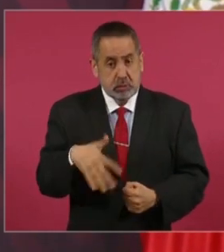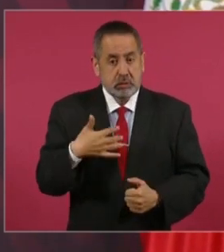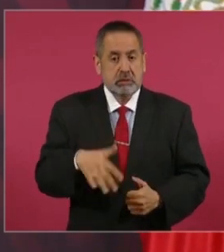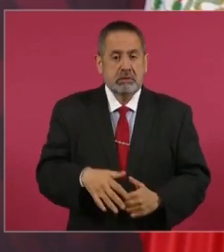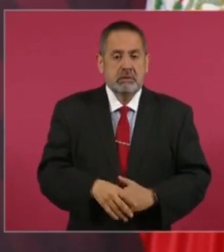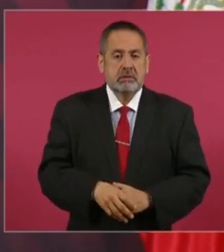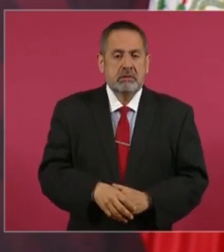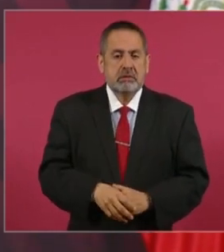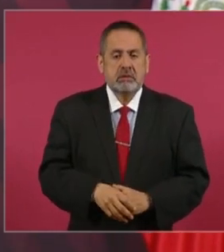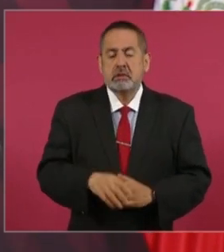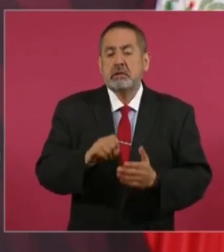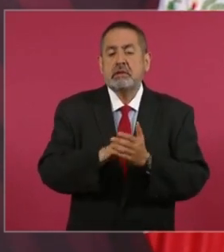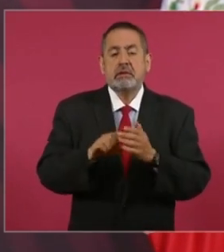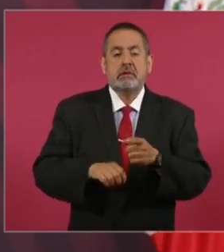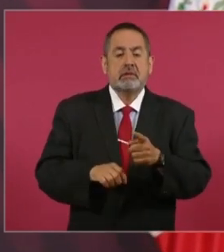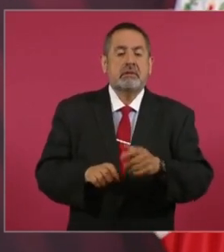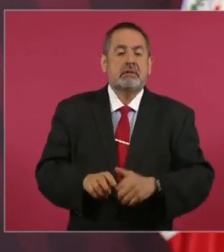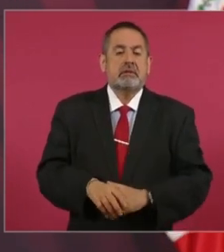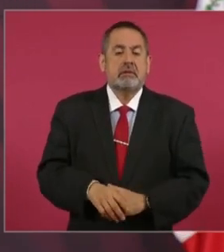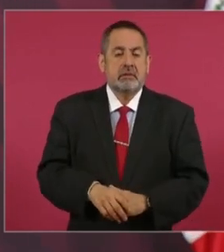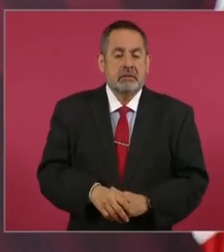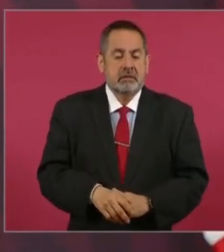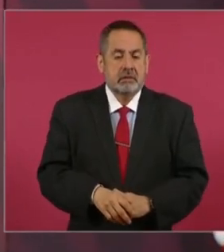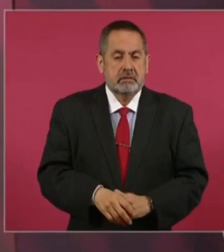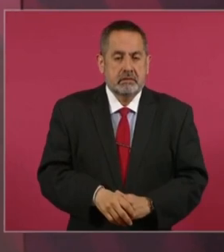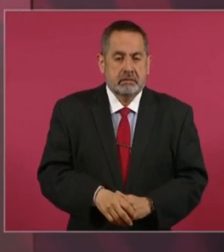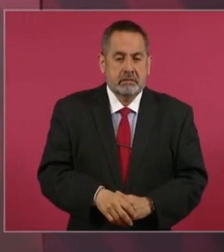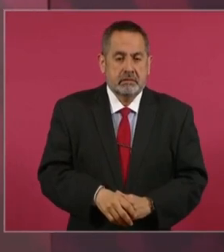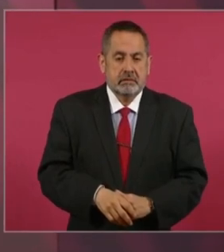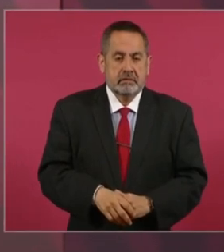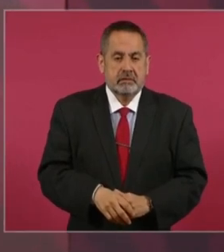Por ejemplo, cuando estaba